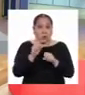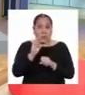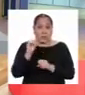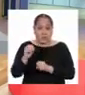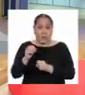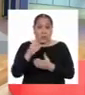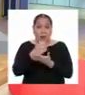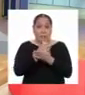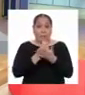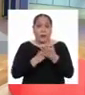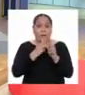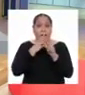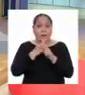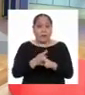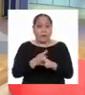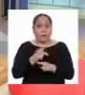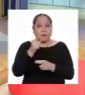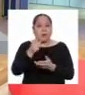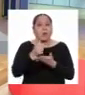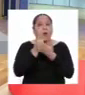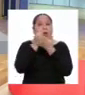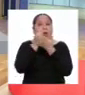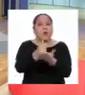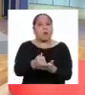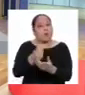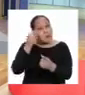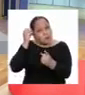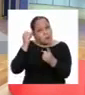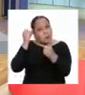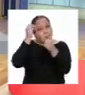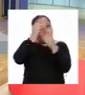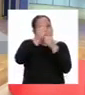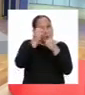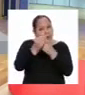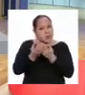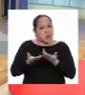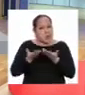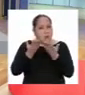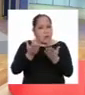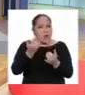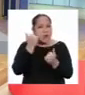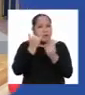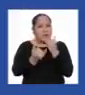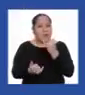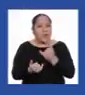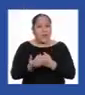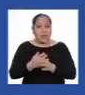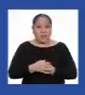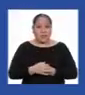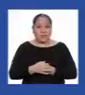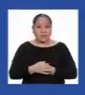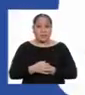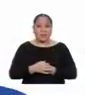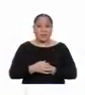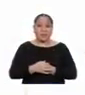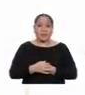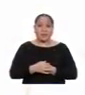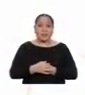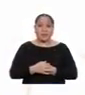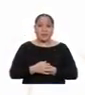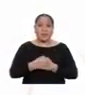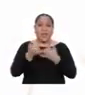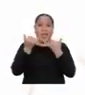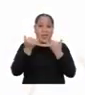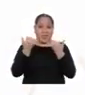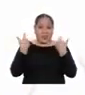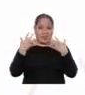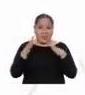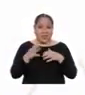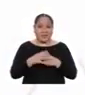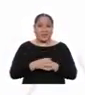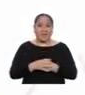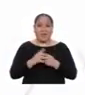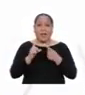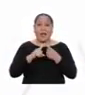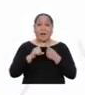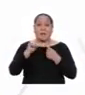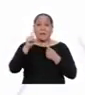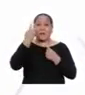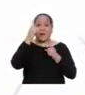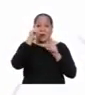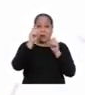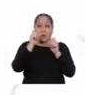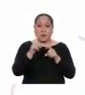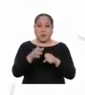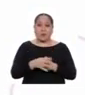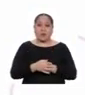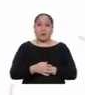respuesta, porque les van a servir para cumplir el reto que les dejaré al final del programa. Ahora sí, la primera pregunta